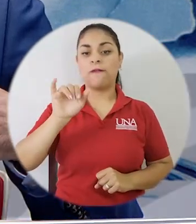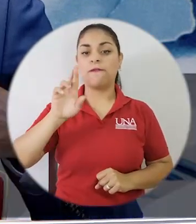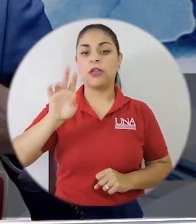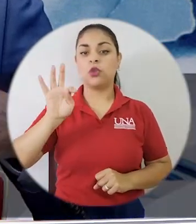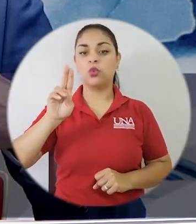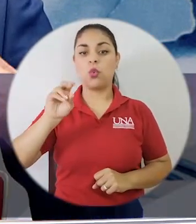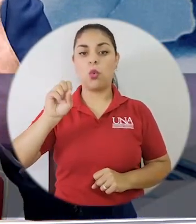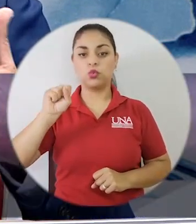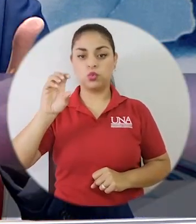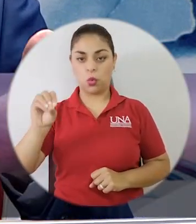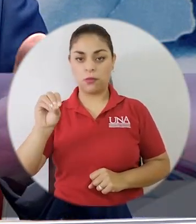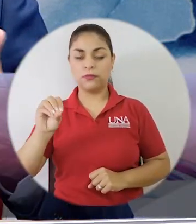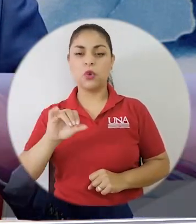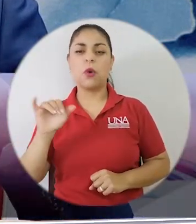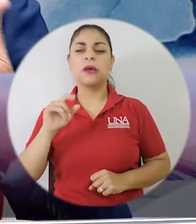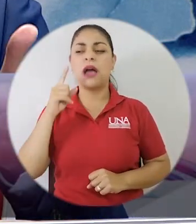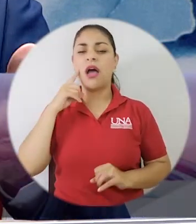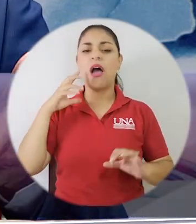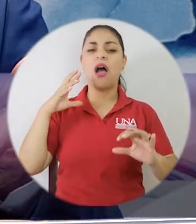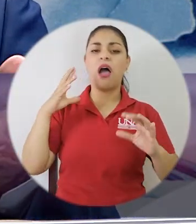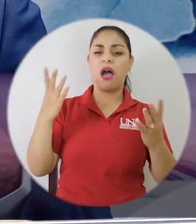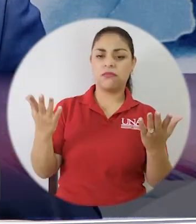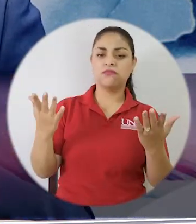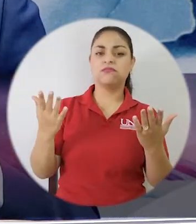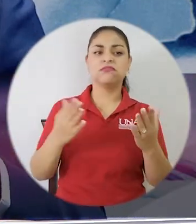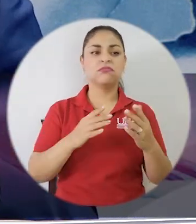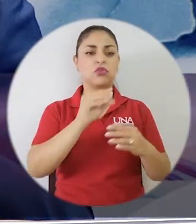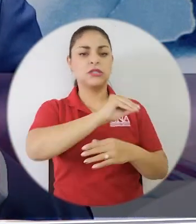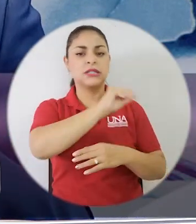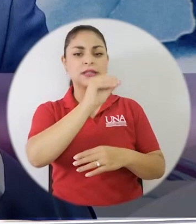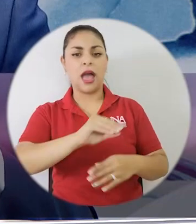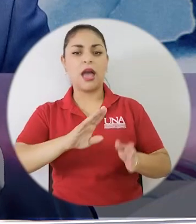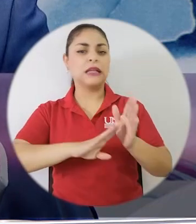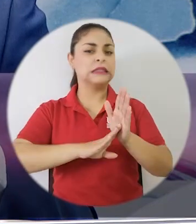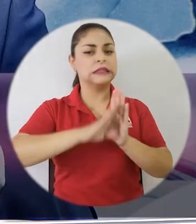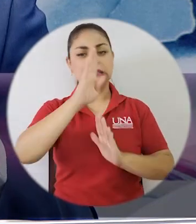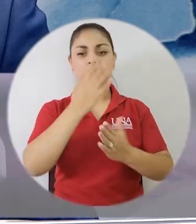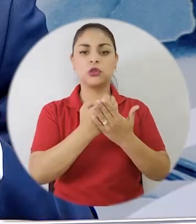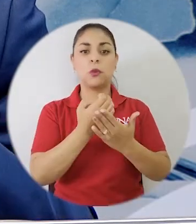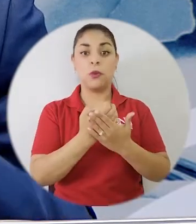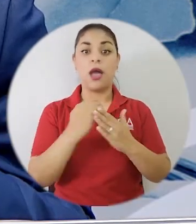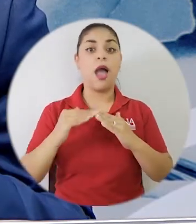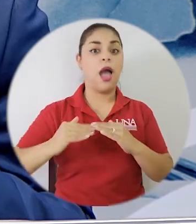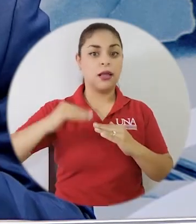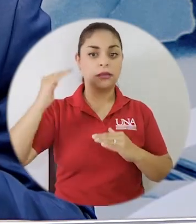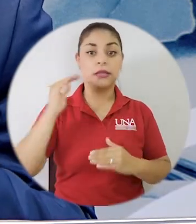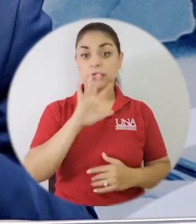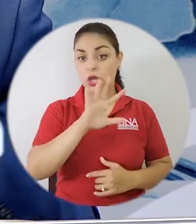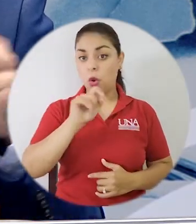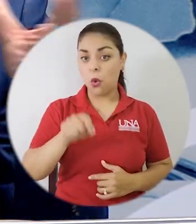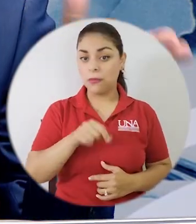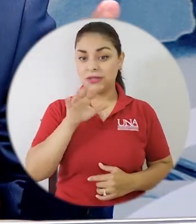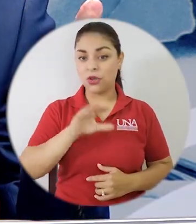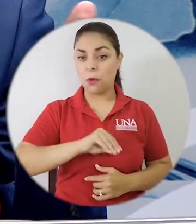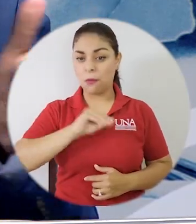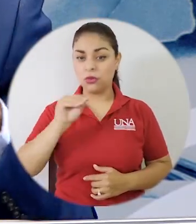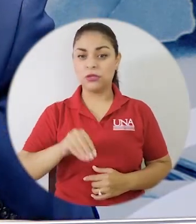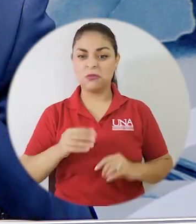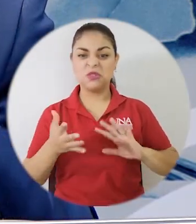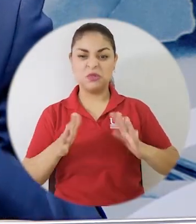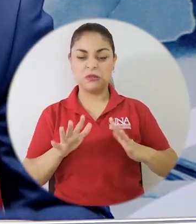en niveles de crecimiento económico, en tasas de crecimiento económico bastante altas, del 5,5% en promedio